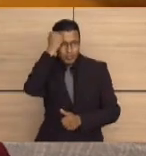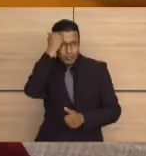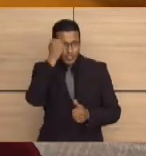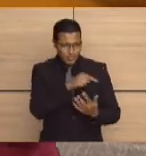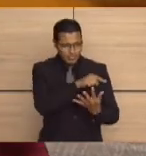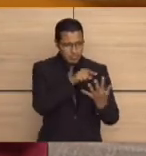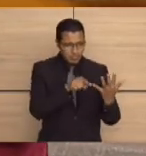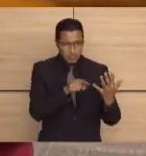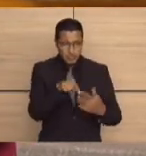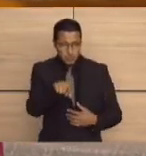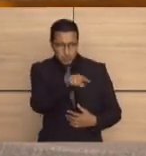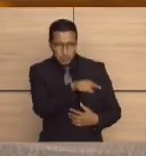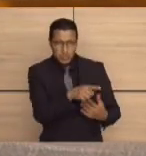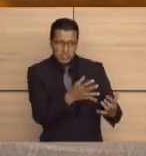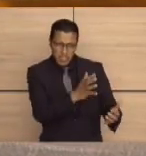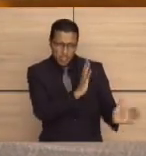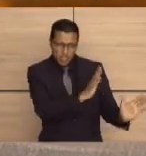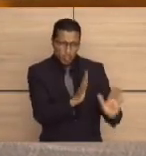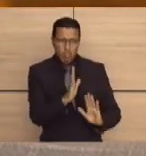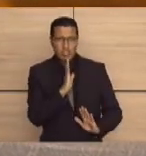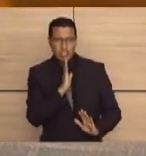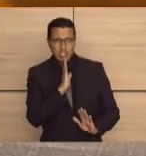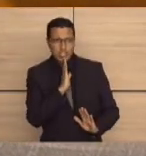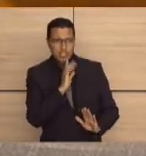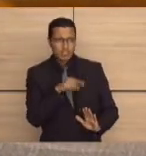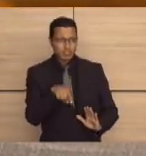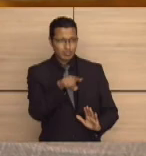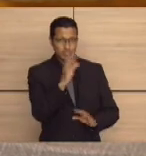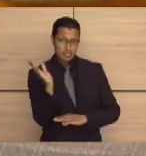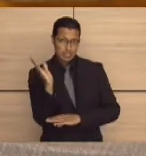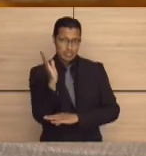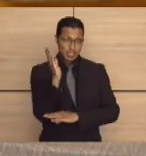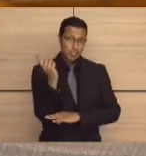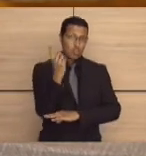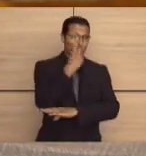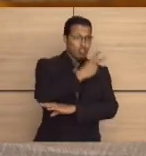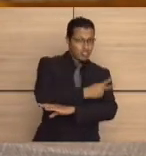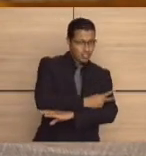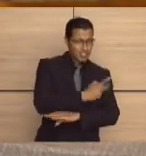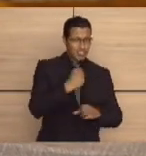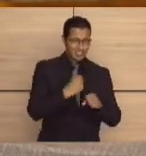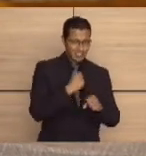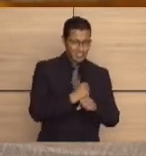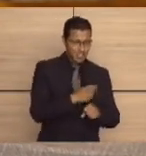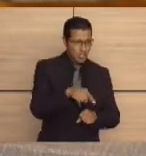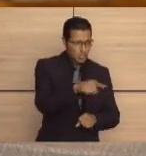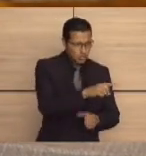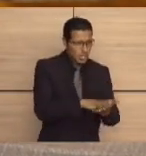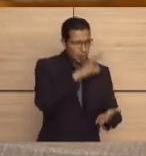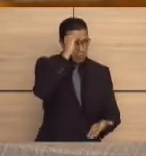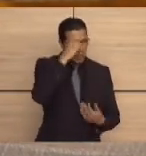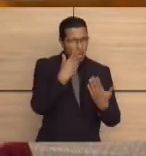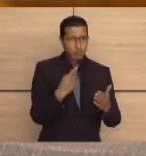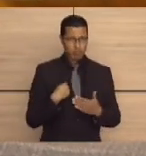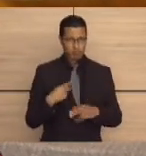que ustedes lo consideren. Después de este día y medio de trabajo, ¿cierto? ¿Qué lecciones se llevan? Yo estaba sentadita por